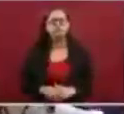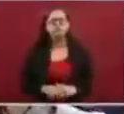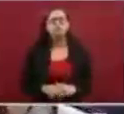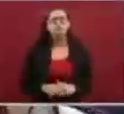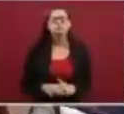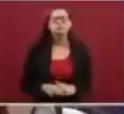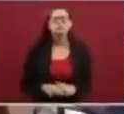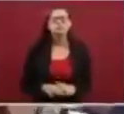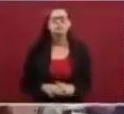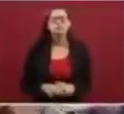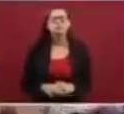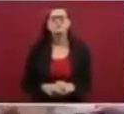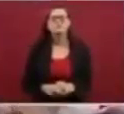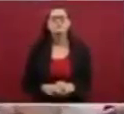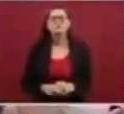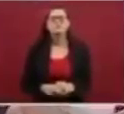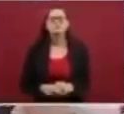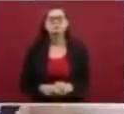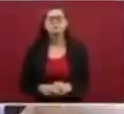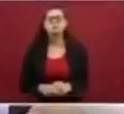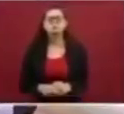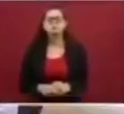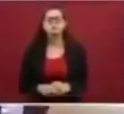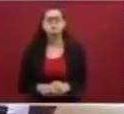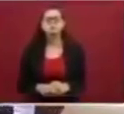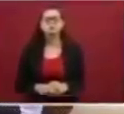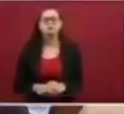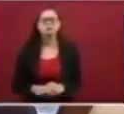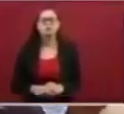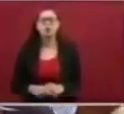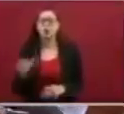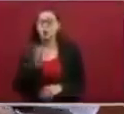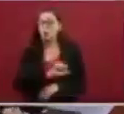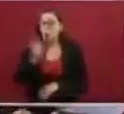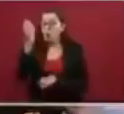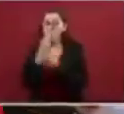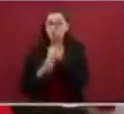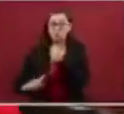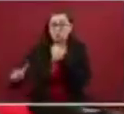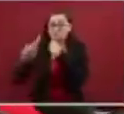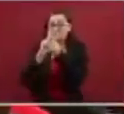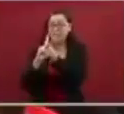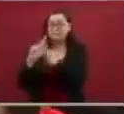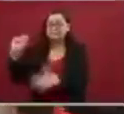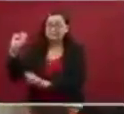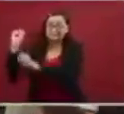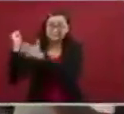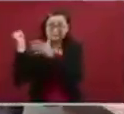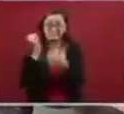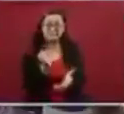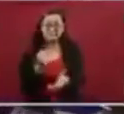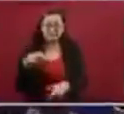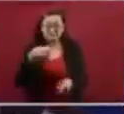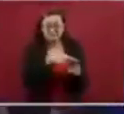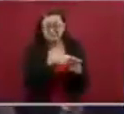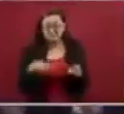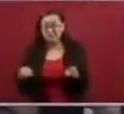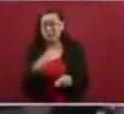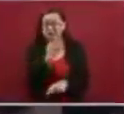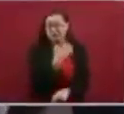En cuanto a la inversión extranjera, durante el primer trimestre de este